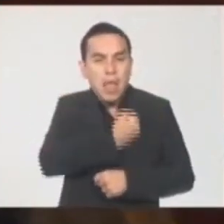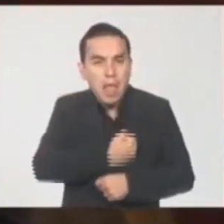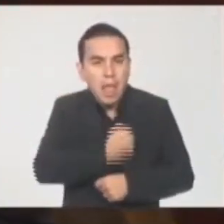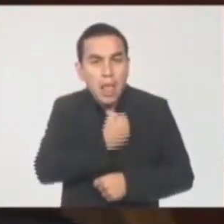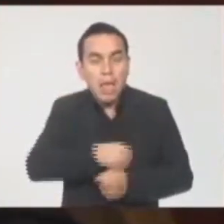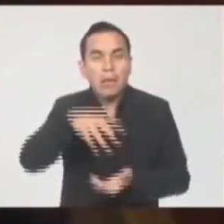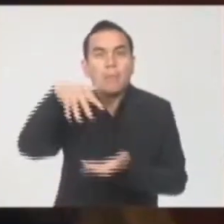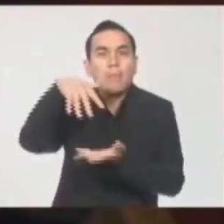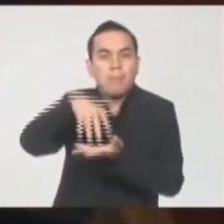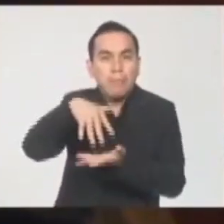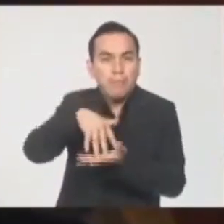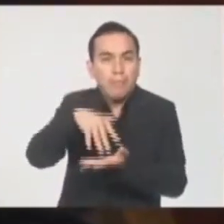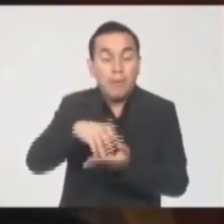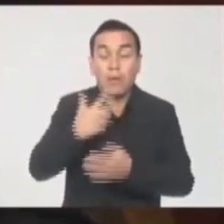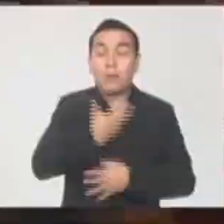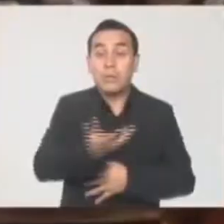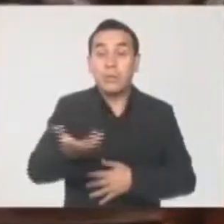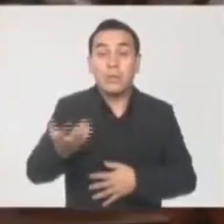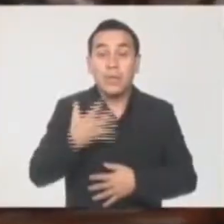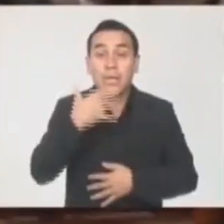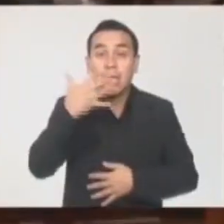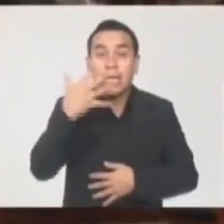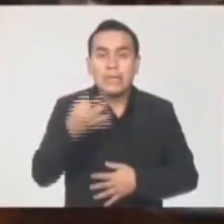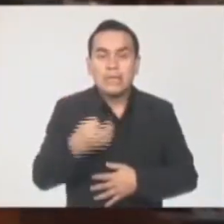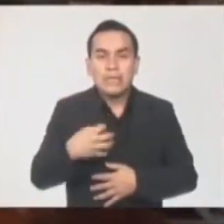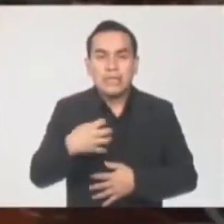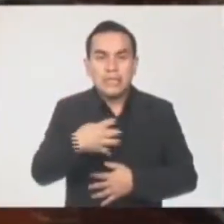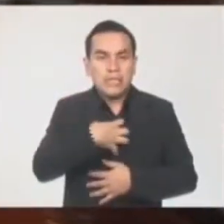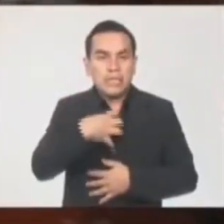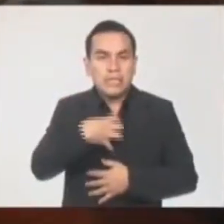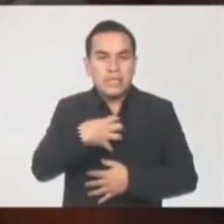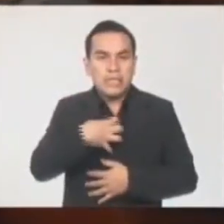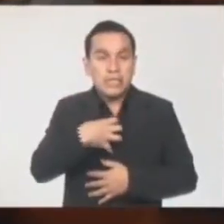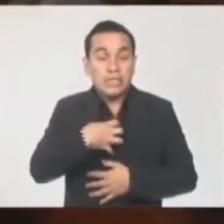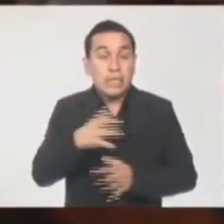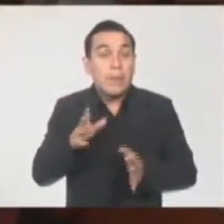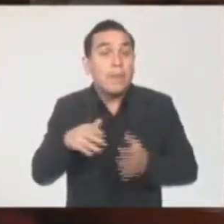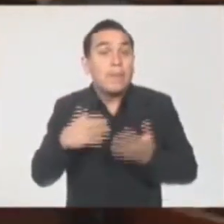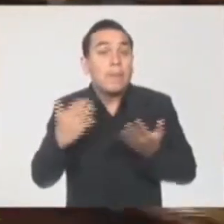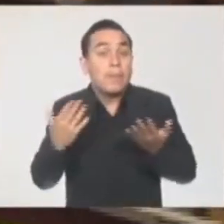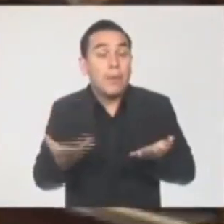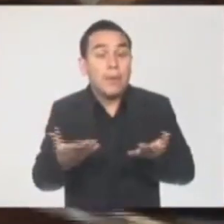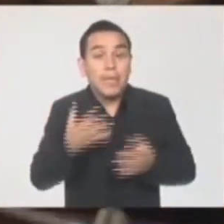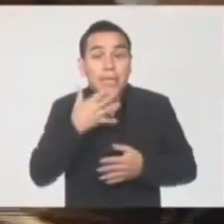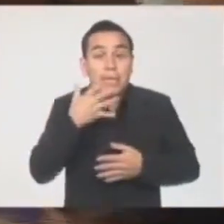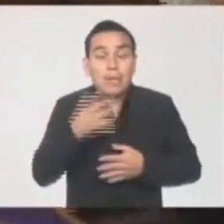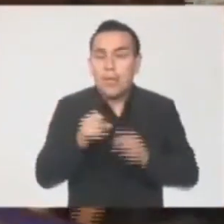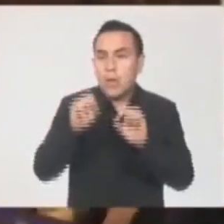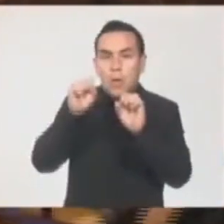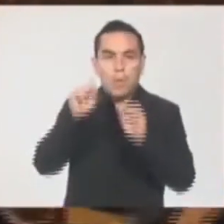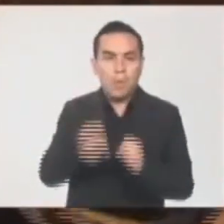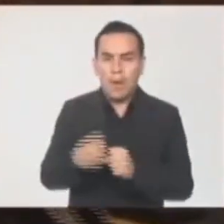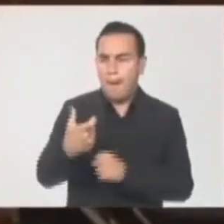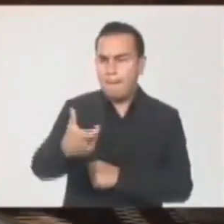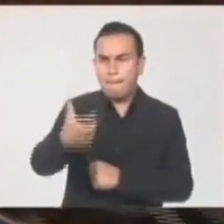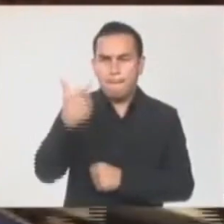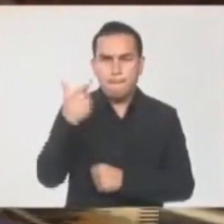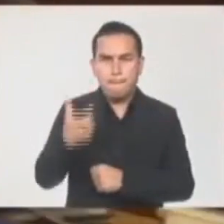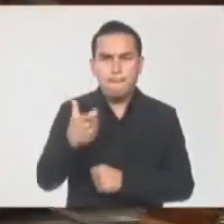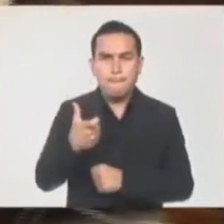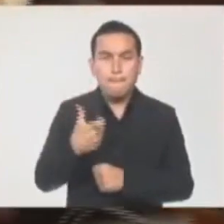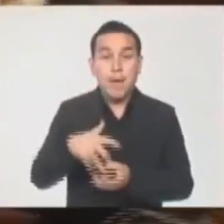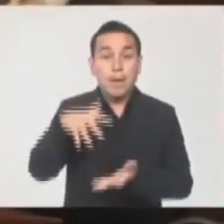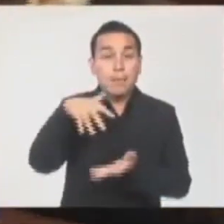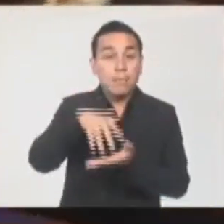nuestra gente como sus peones. Sigan rasgándose las vestiduras porque ya no se pueden enriquecer a costa del pueblo